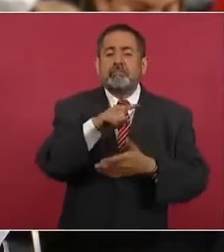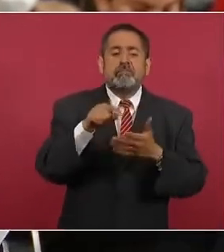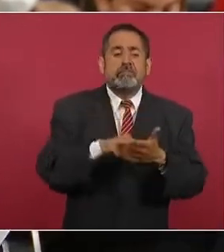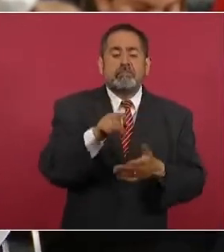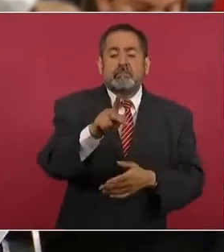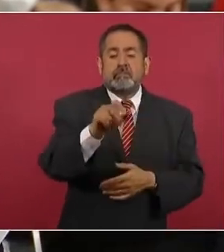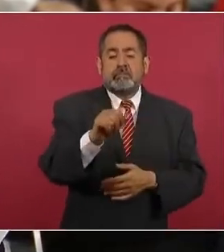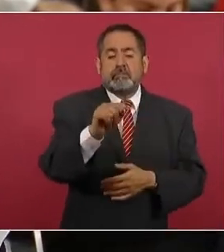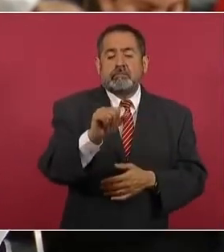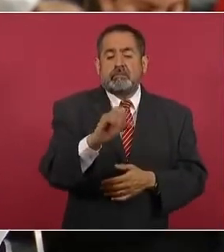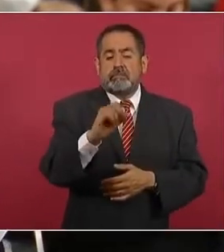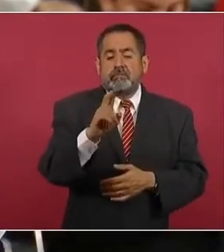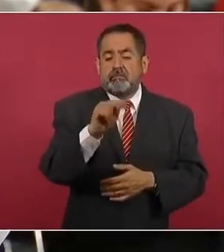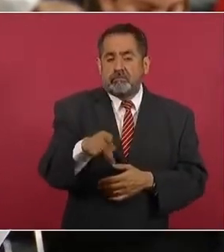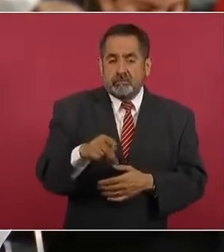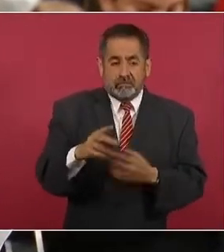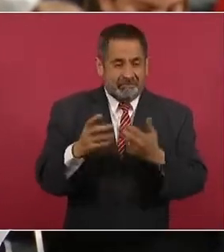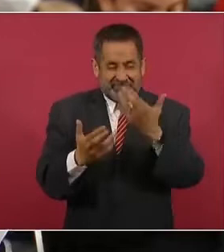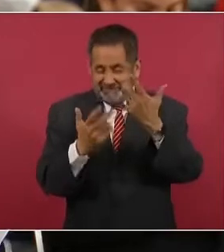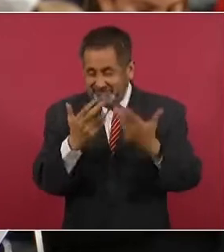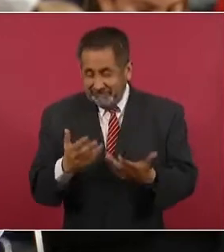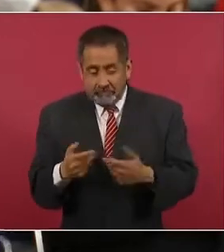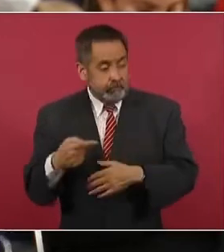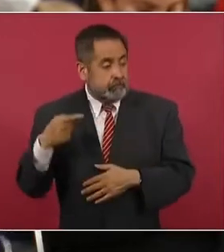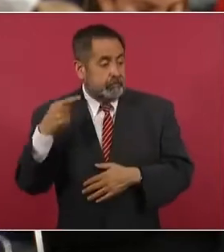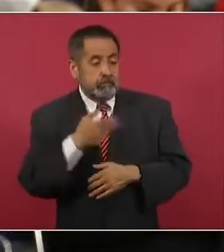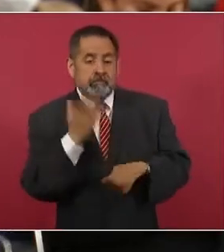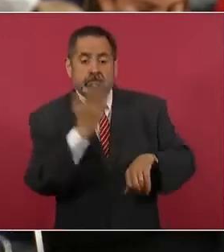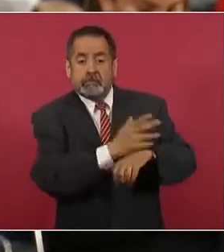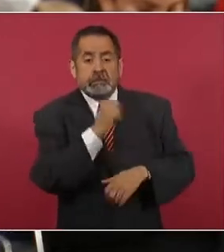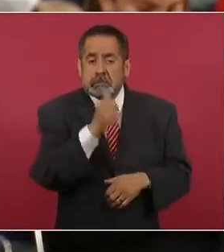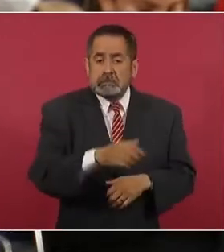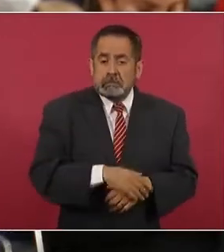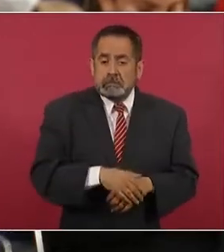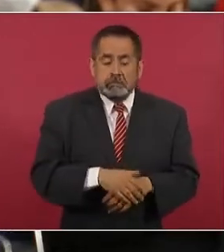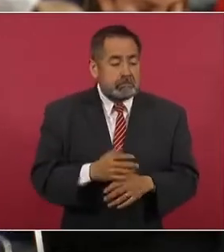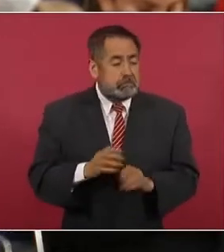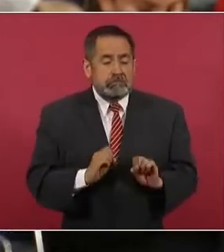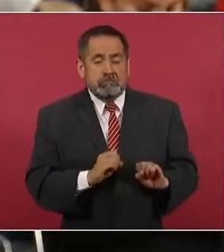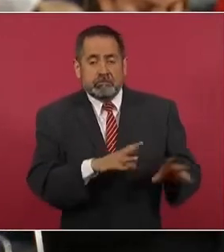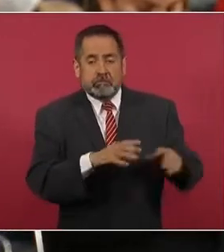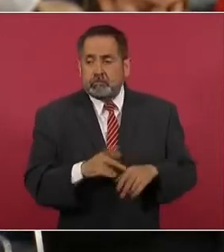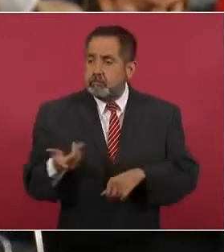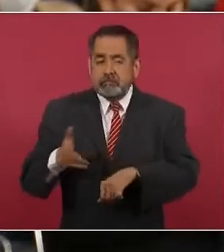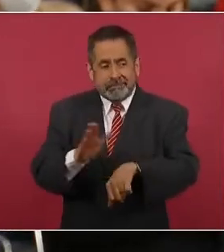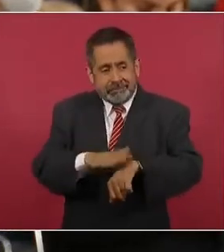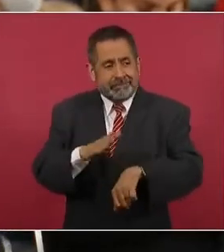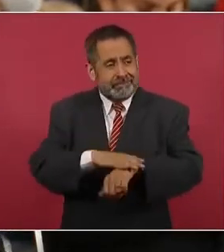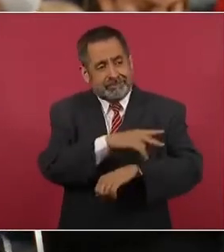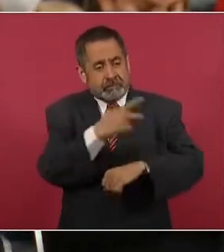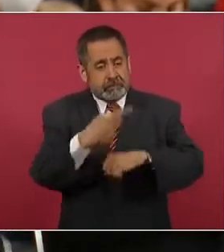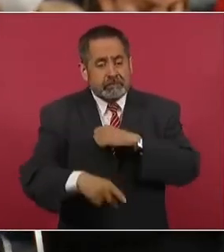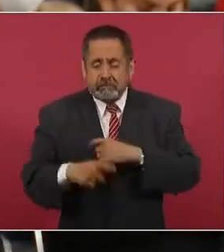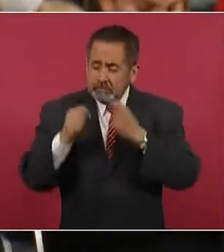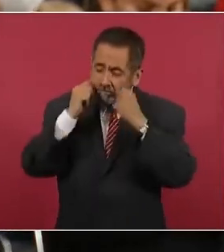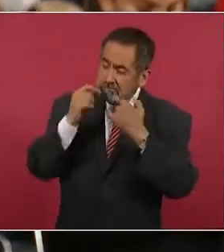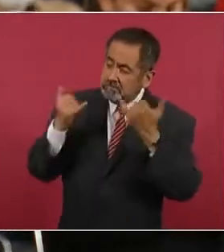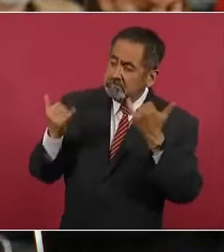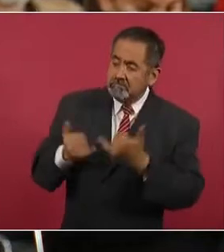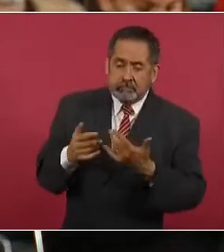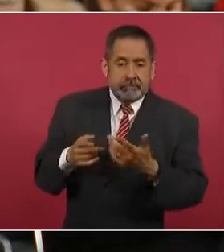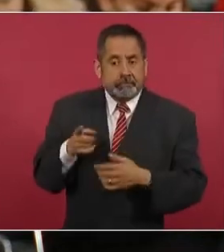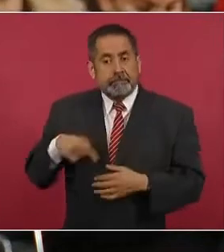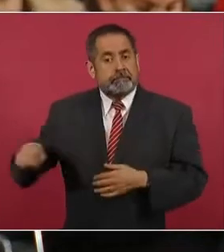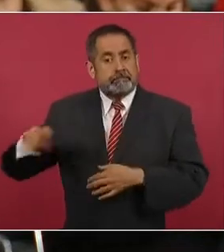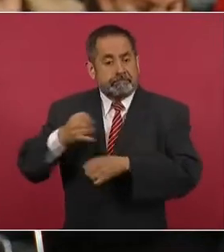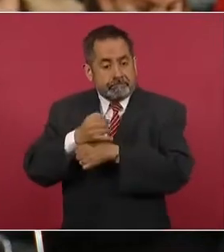no ser castigado por incumplir las normas de seguridad y por la advertencia del peligro en la mina, hecha por inspectores